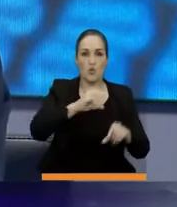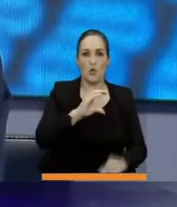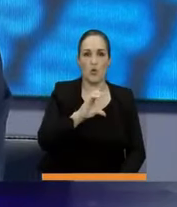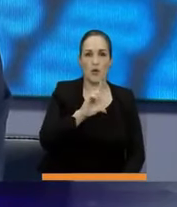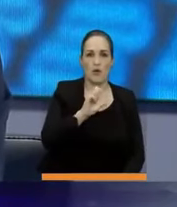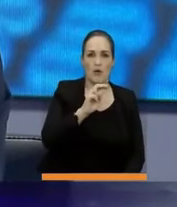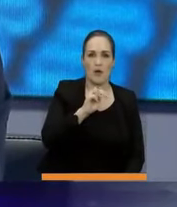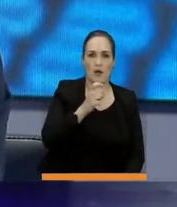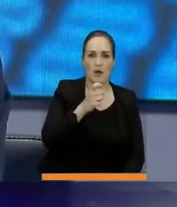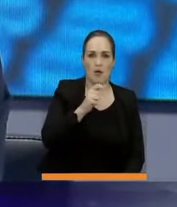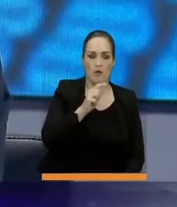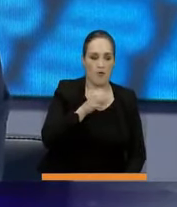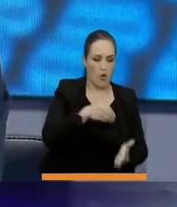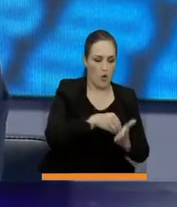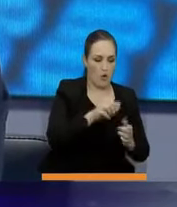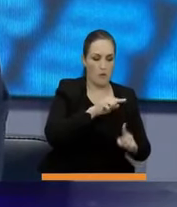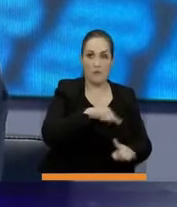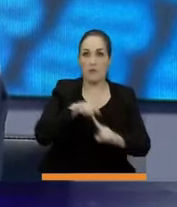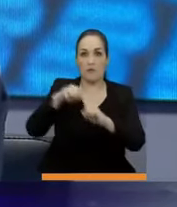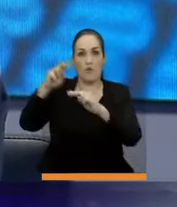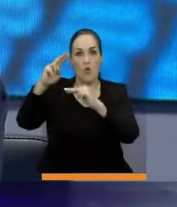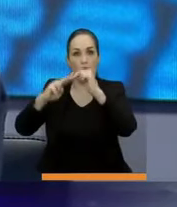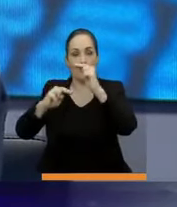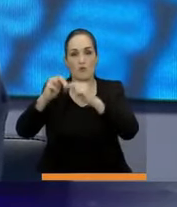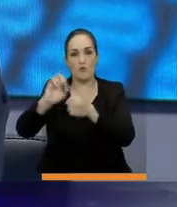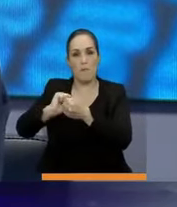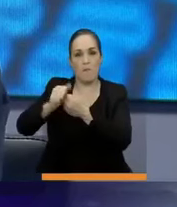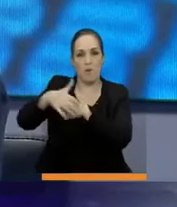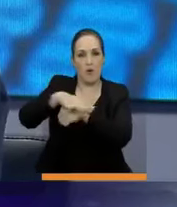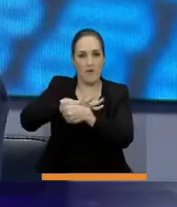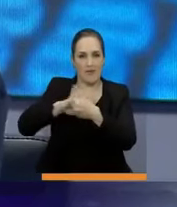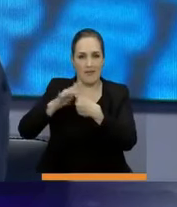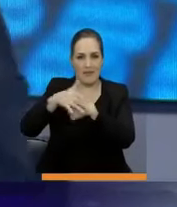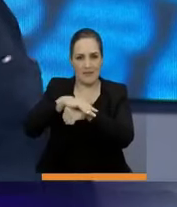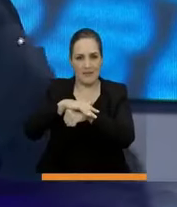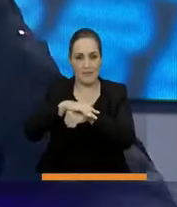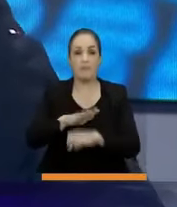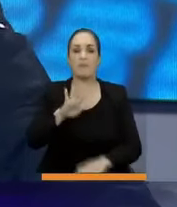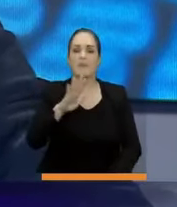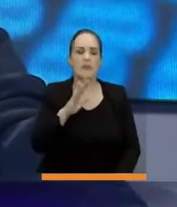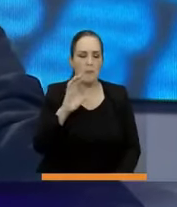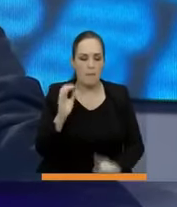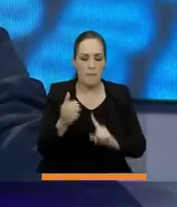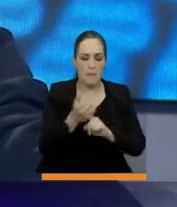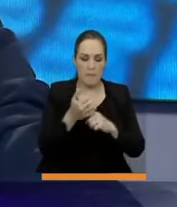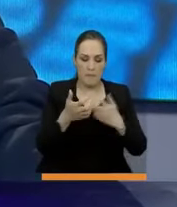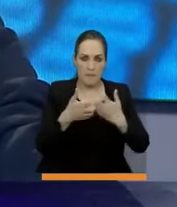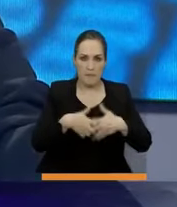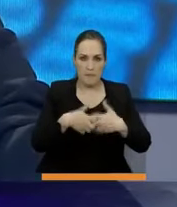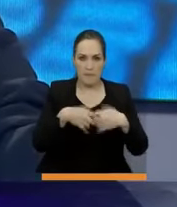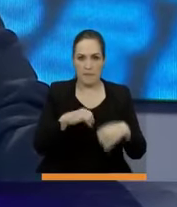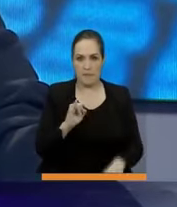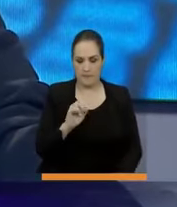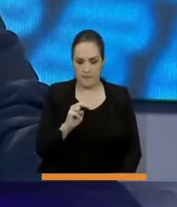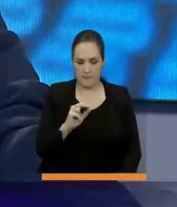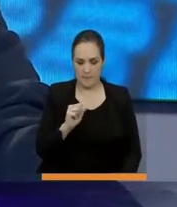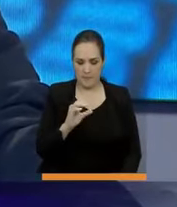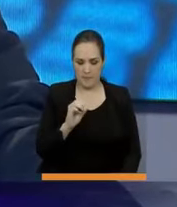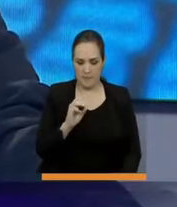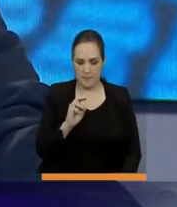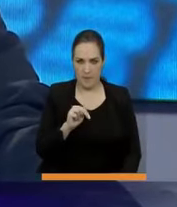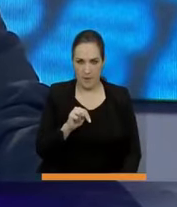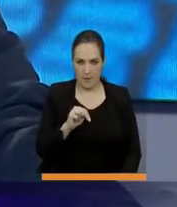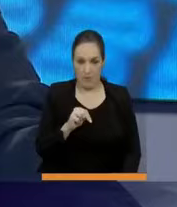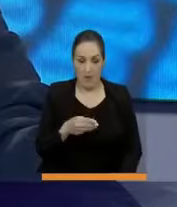hallazgos han encontrado con este tema? Bueno, encontramos una empresa que se llama Inaconsas. Es una empresa que inició con un capital de